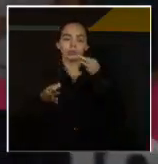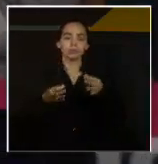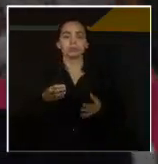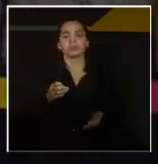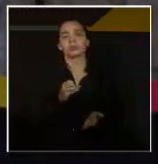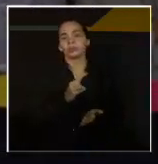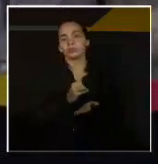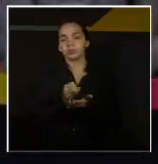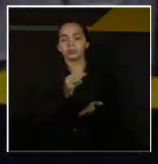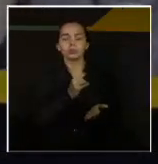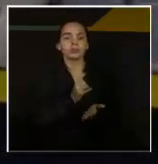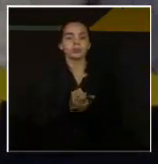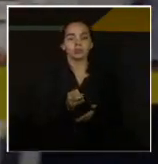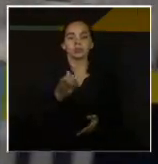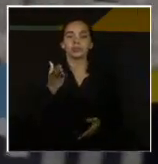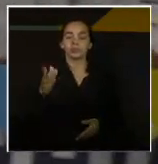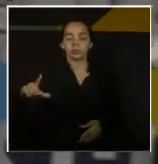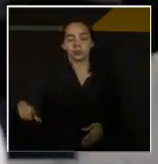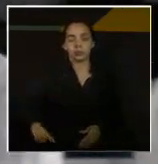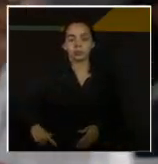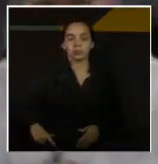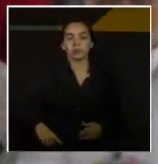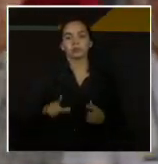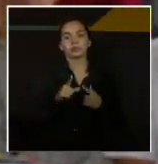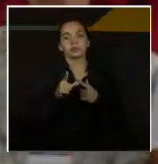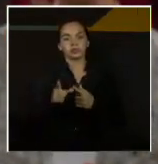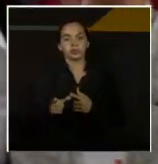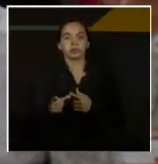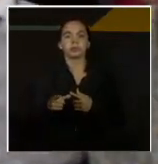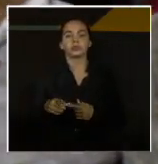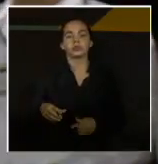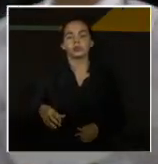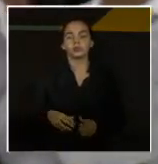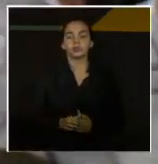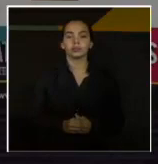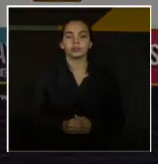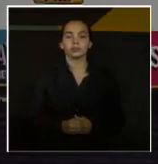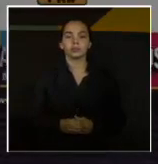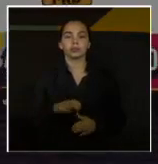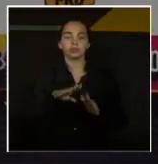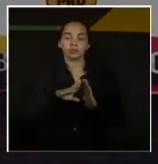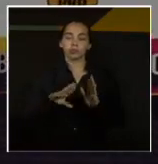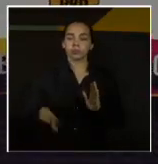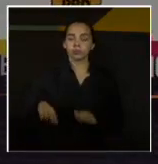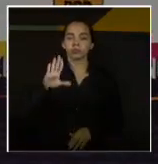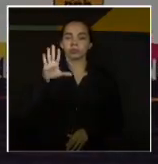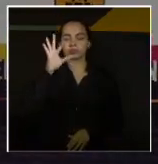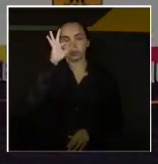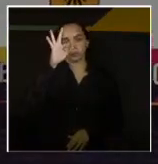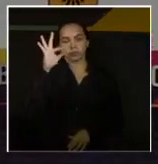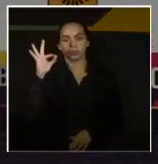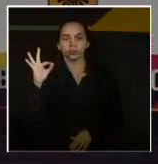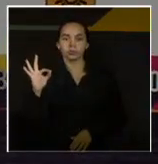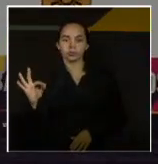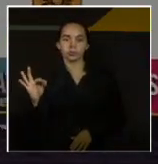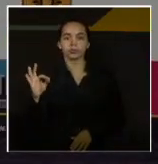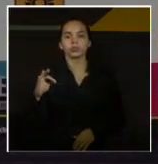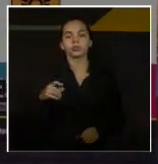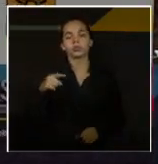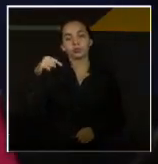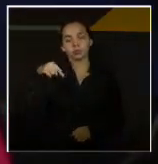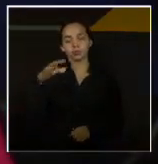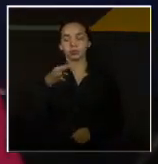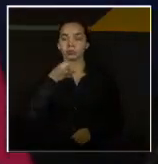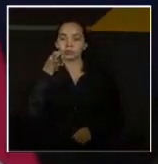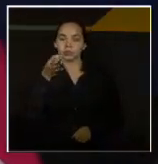demandar y exigir desde el gobierno el seguimiento y conclusión. Menos del 5% de los delitos que se